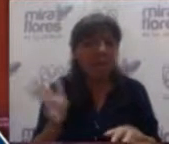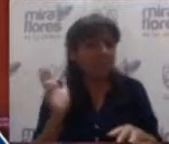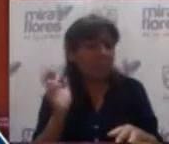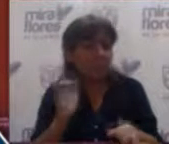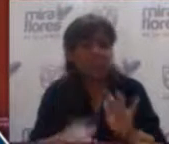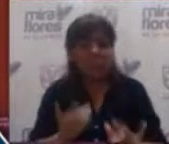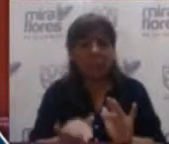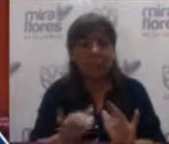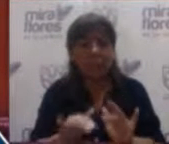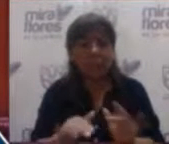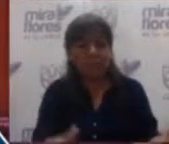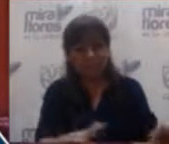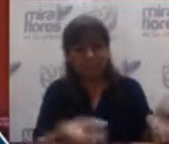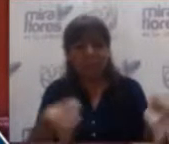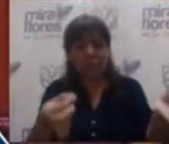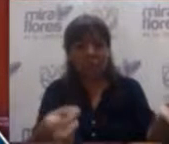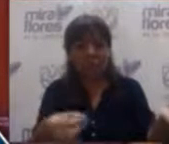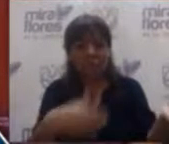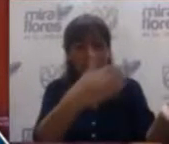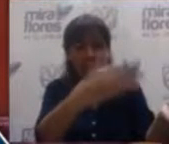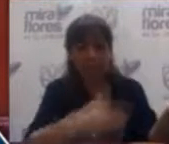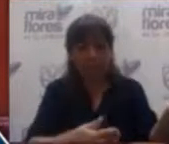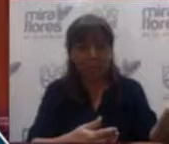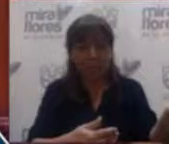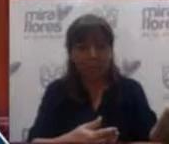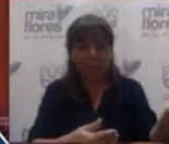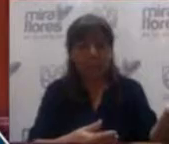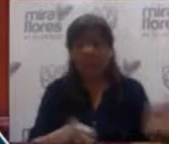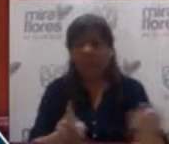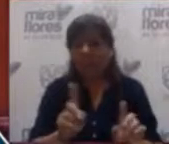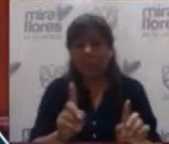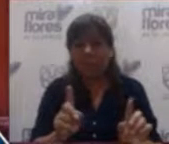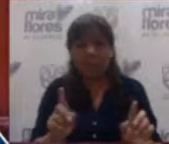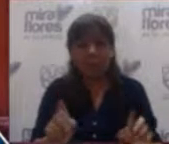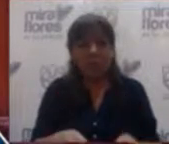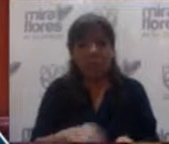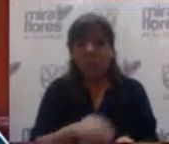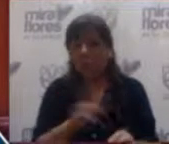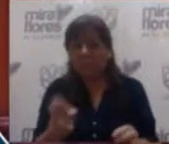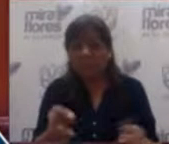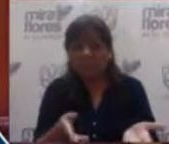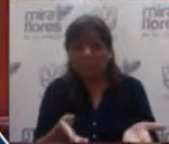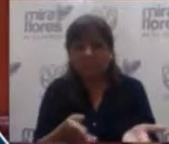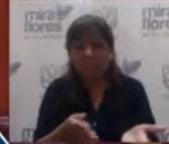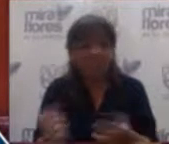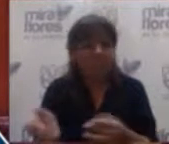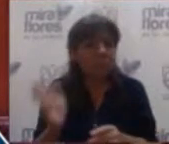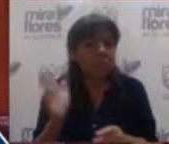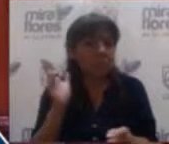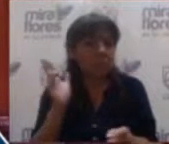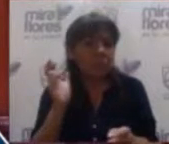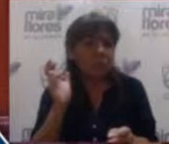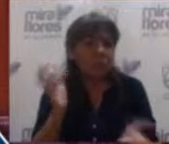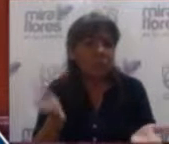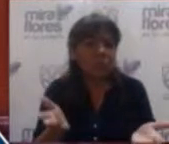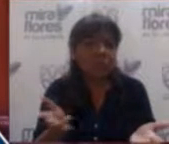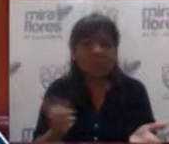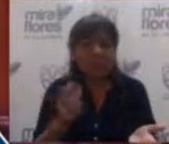Yo le digo con sinceridad, no me voy a referir a alguien en particular, pero a veces he escuchado algunas intervenciones que son